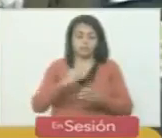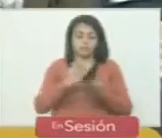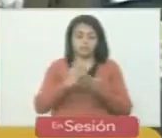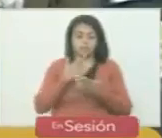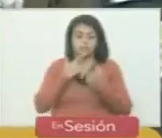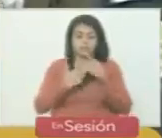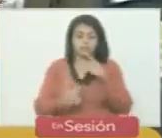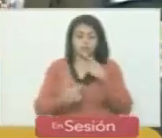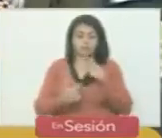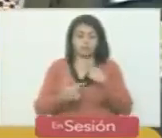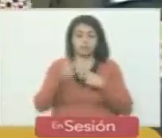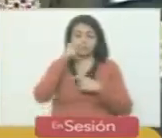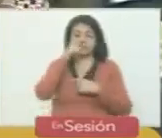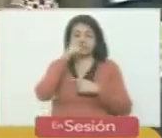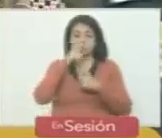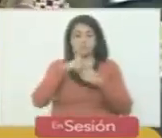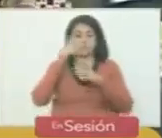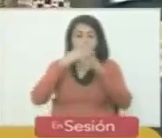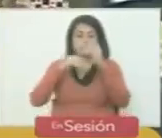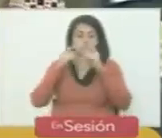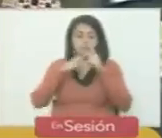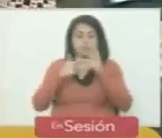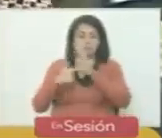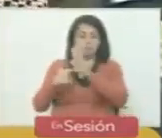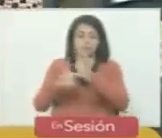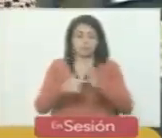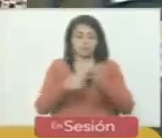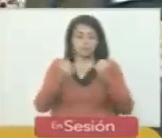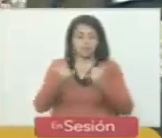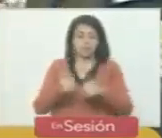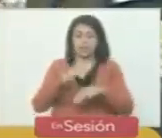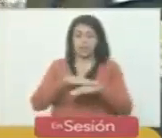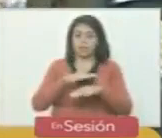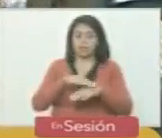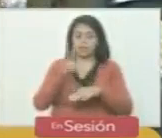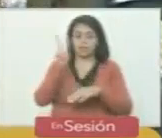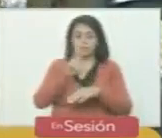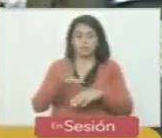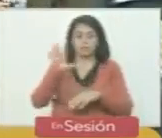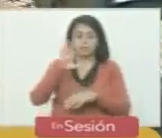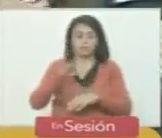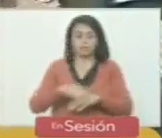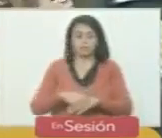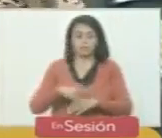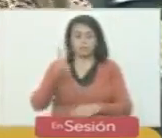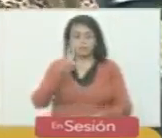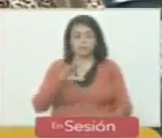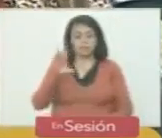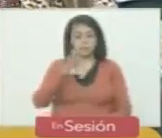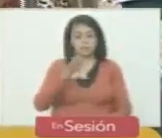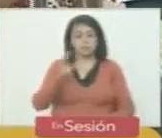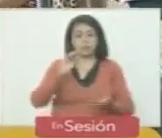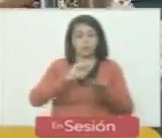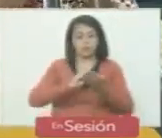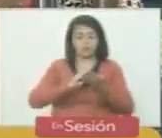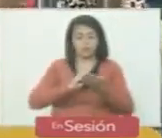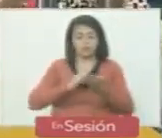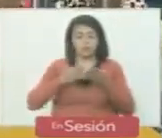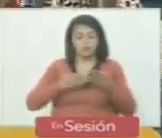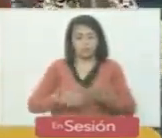dicho, las guardianas de ese conocimiento. Ahora, ¿qué ha pasado en Venezuela? En Venezuela renacimos